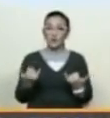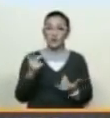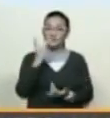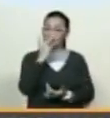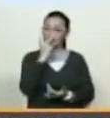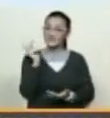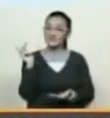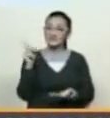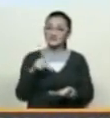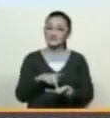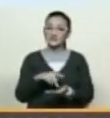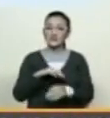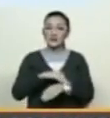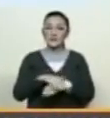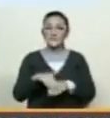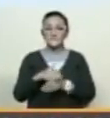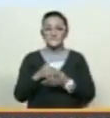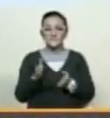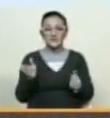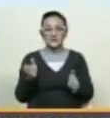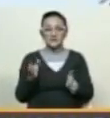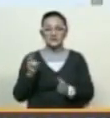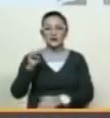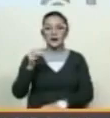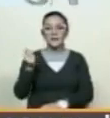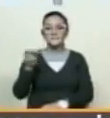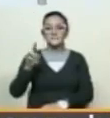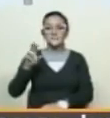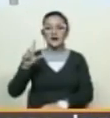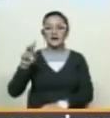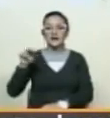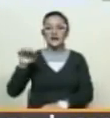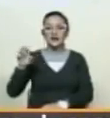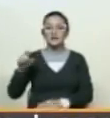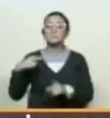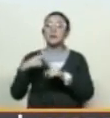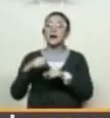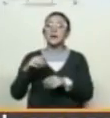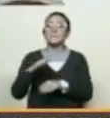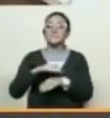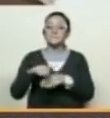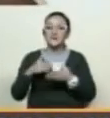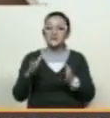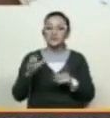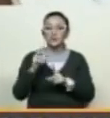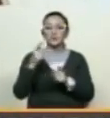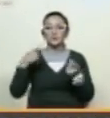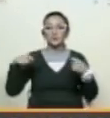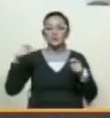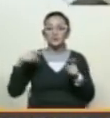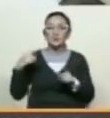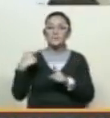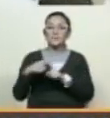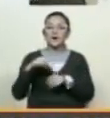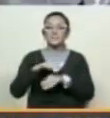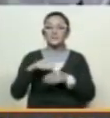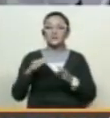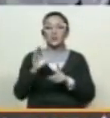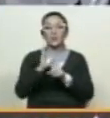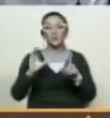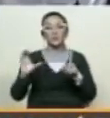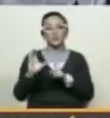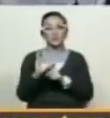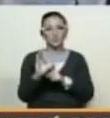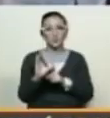visita de nuestra ministra Marlene Contreras, del ministro de Turismo y el ministro de Cultura, Ernesto Villegas,